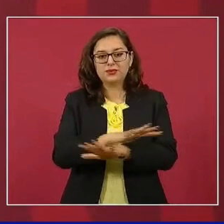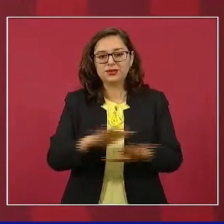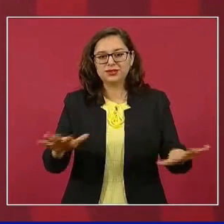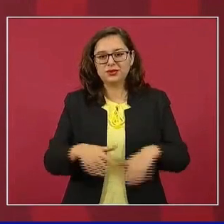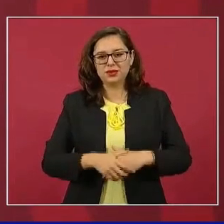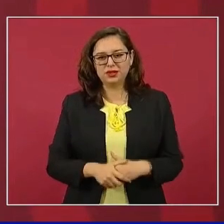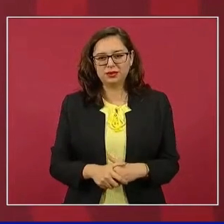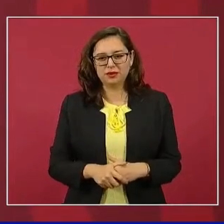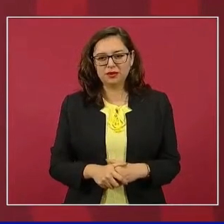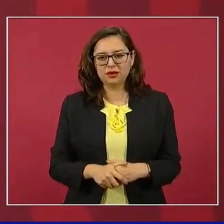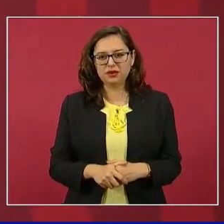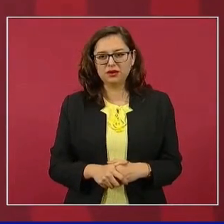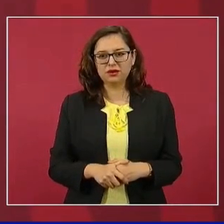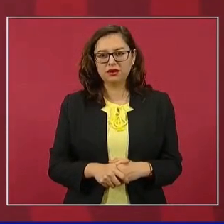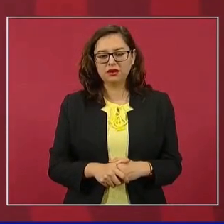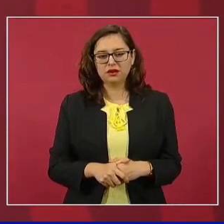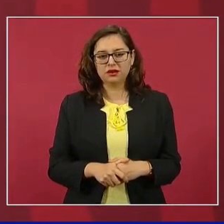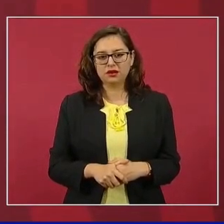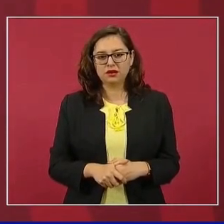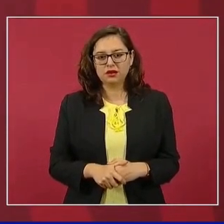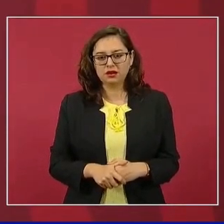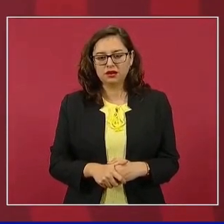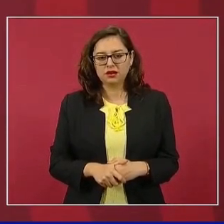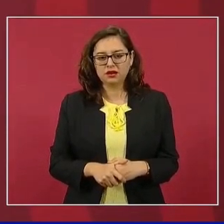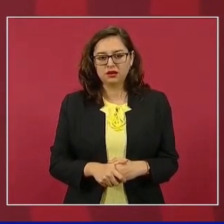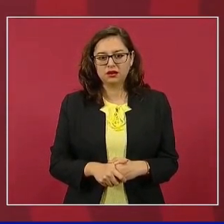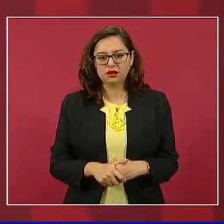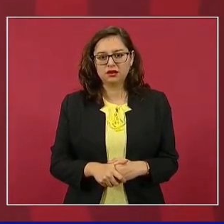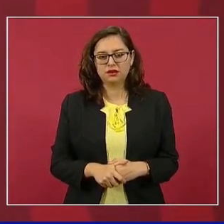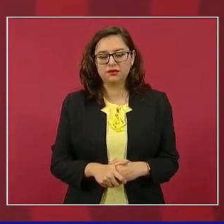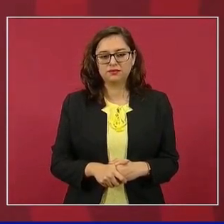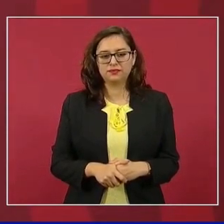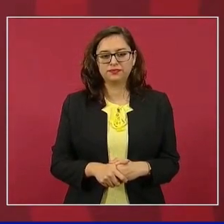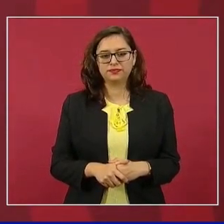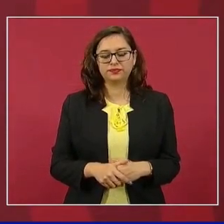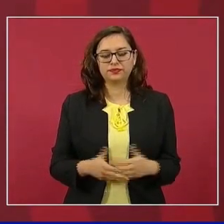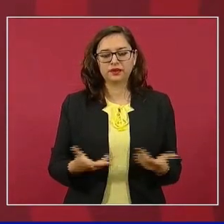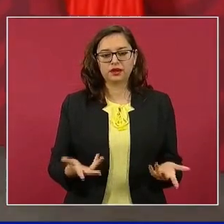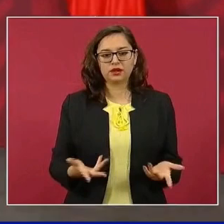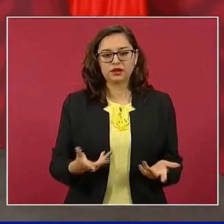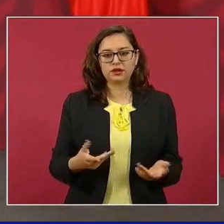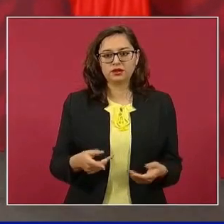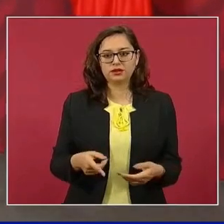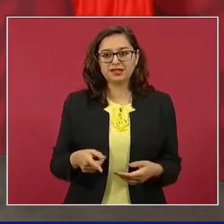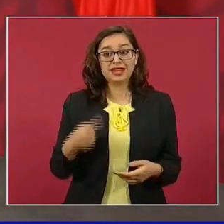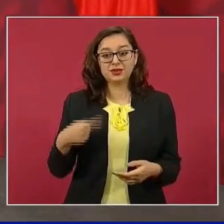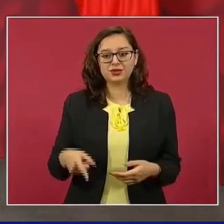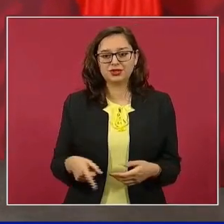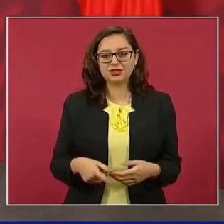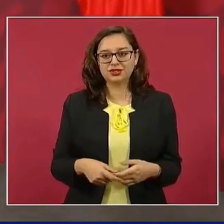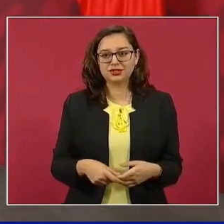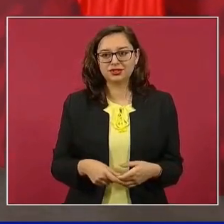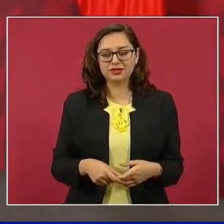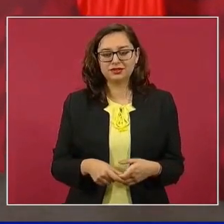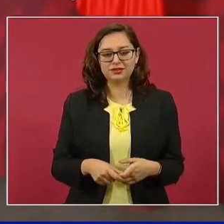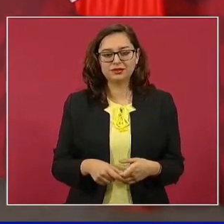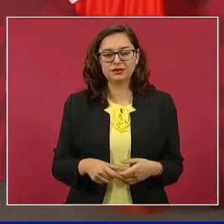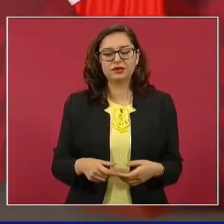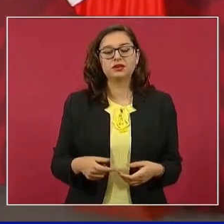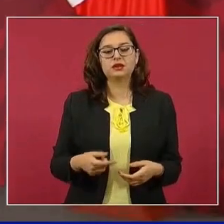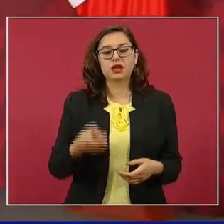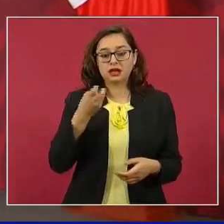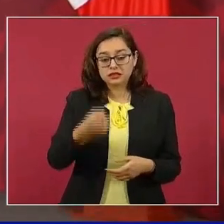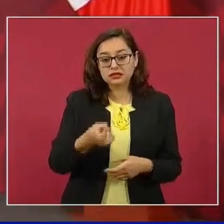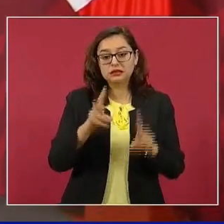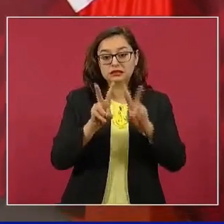formas, nosotros estamos obligados a aclarar